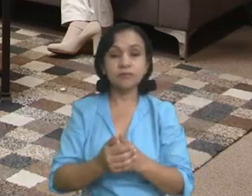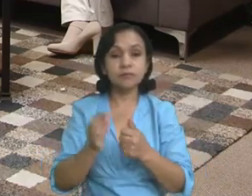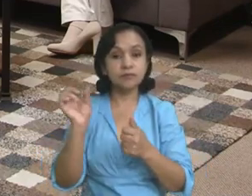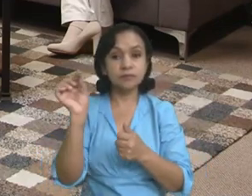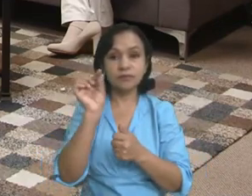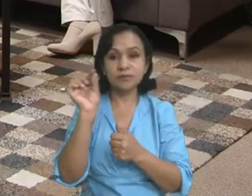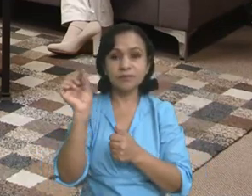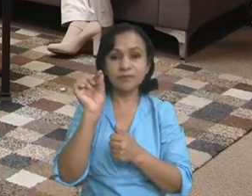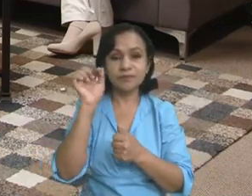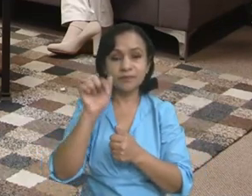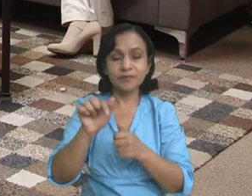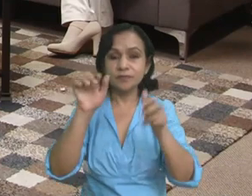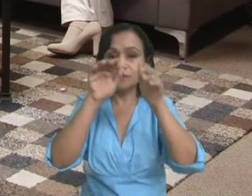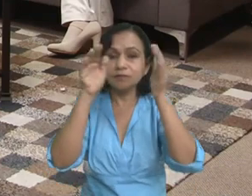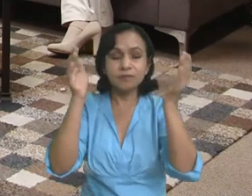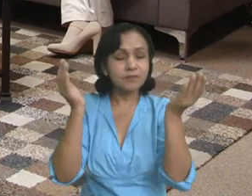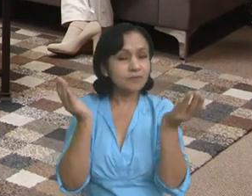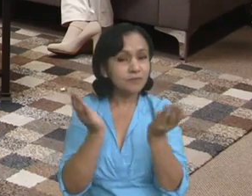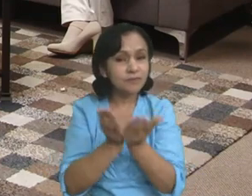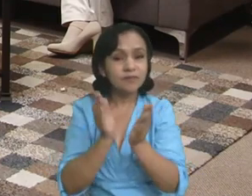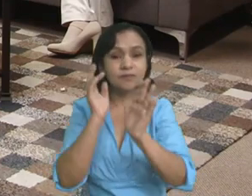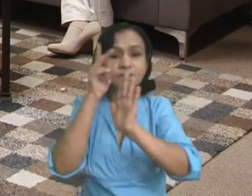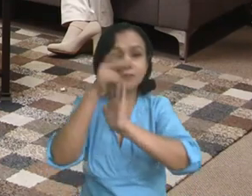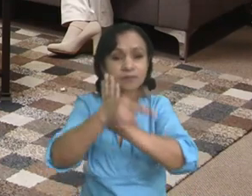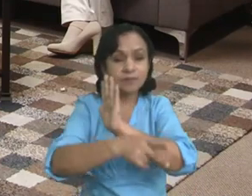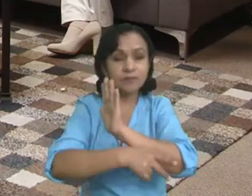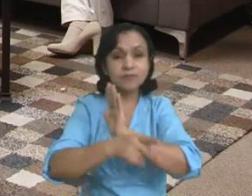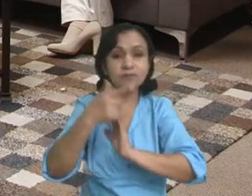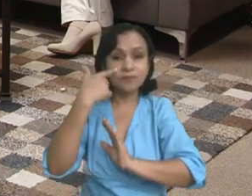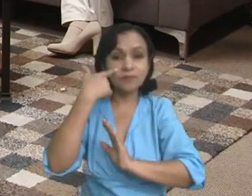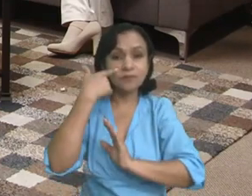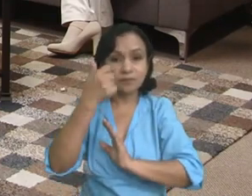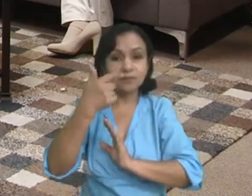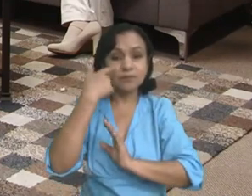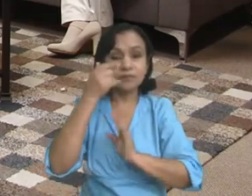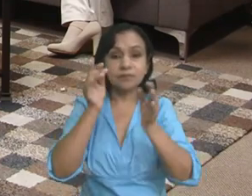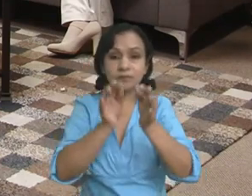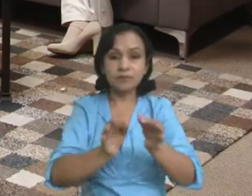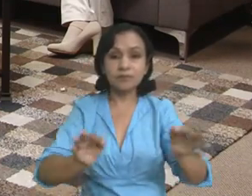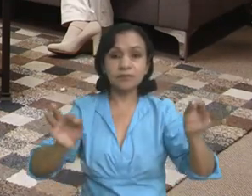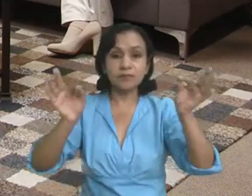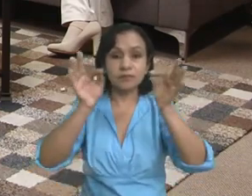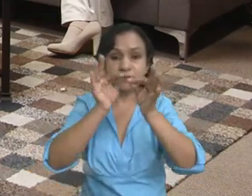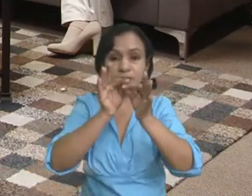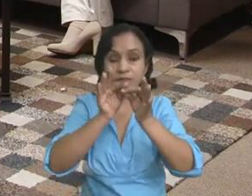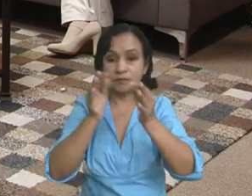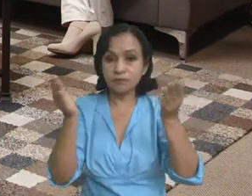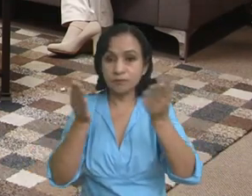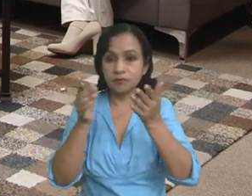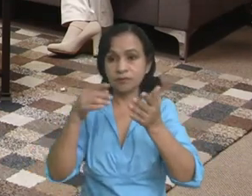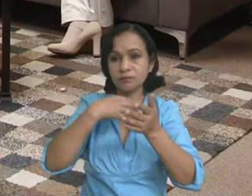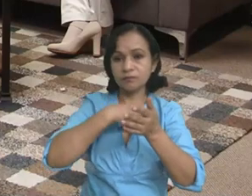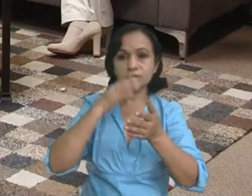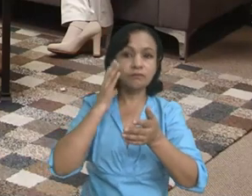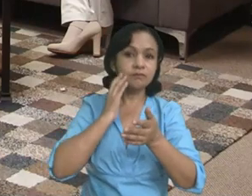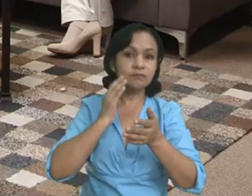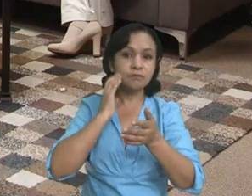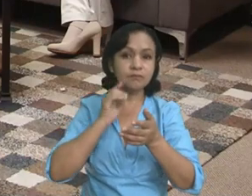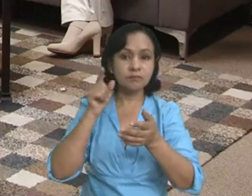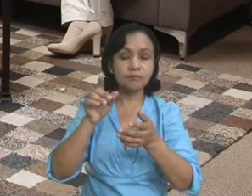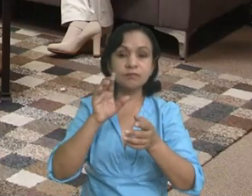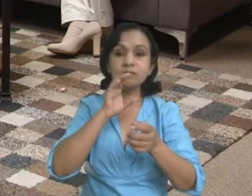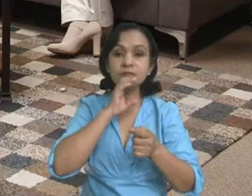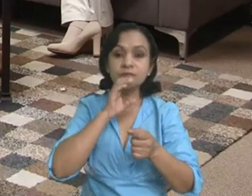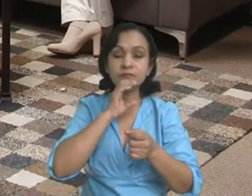momento estamos, el mundo entero está también reconociendo la importancia de la biotecnología cubana? Usted mencionaba el interferón.